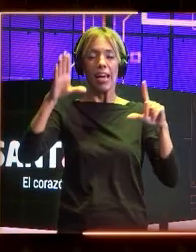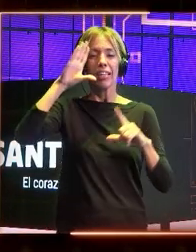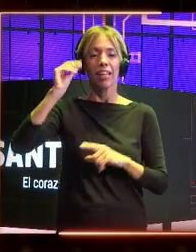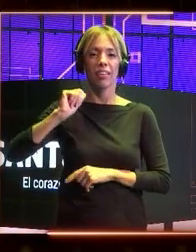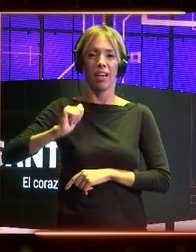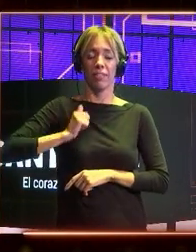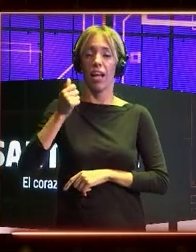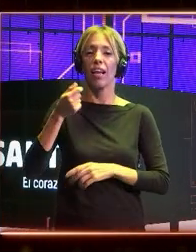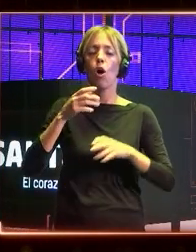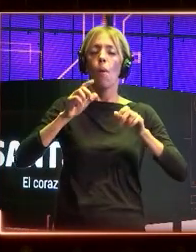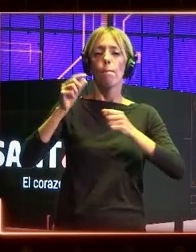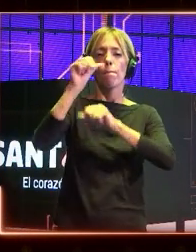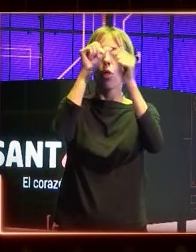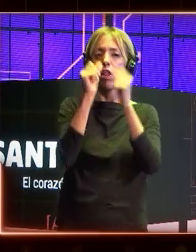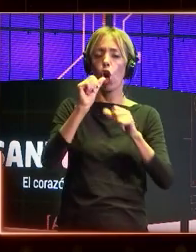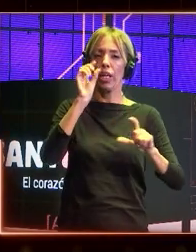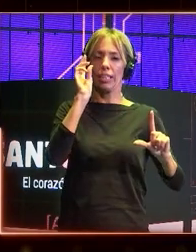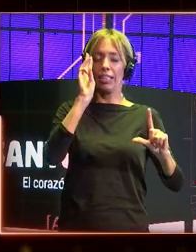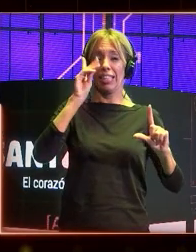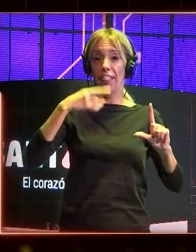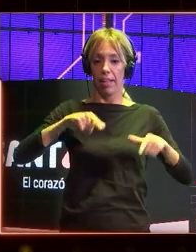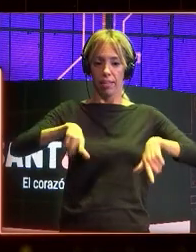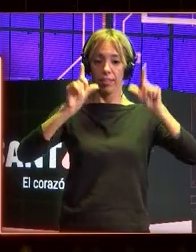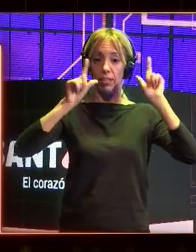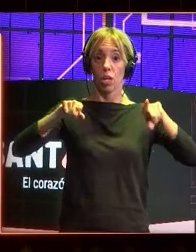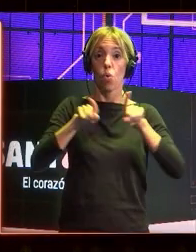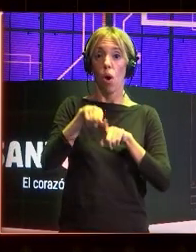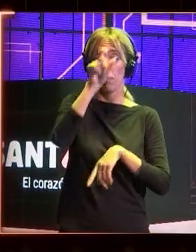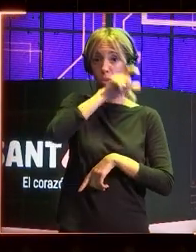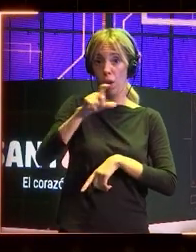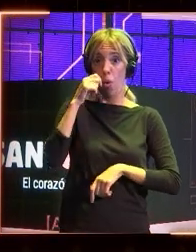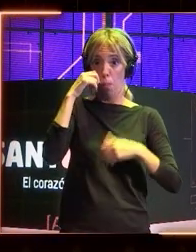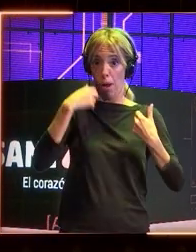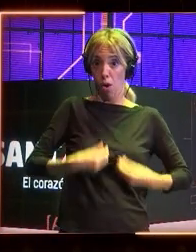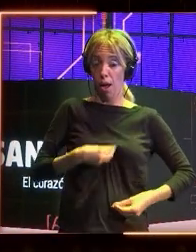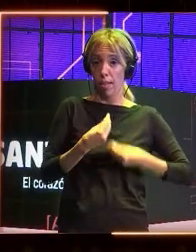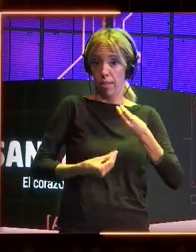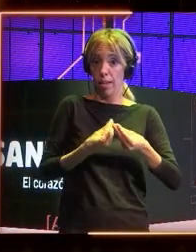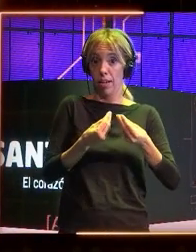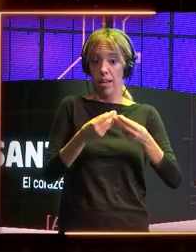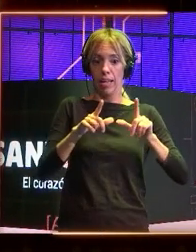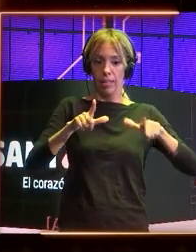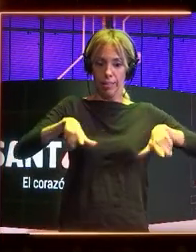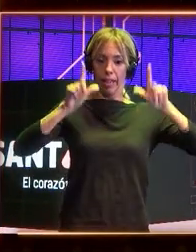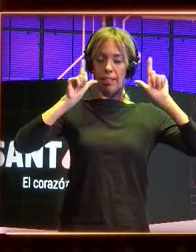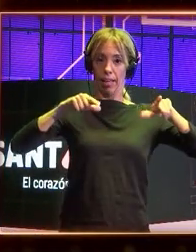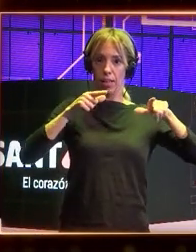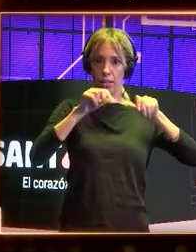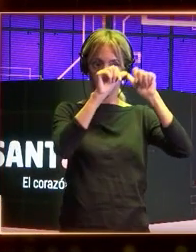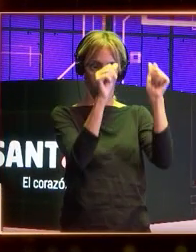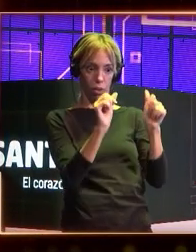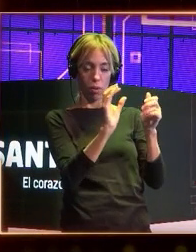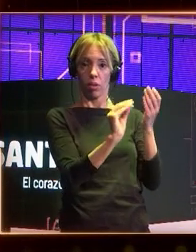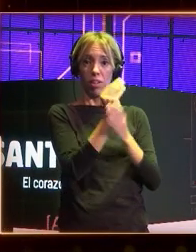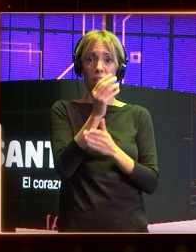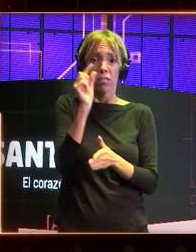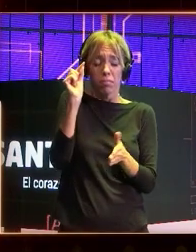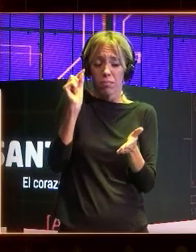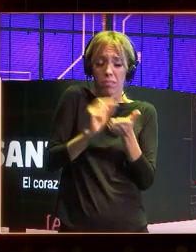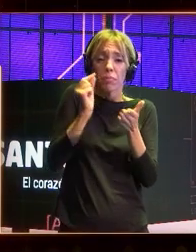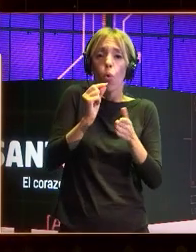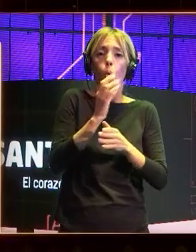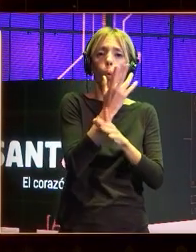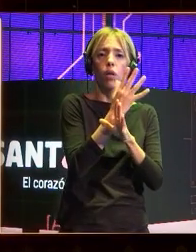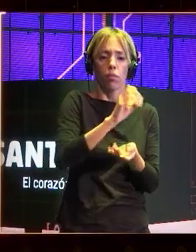3D a partir de observar una imagen como haríamos los humanos con nuestra capacidad de entender la los modelos tridimensionales pues crea en segundos un